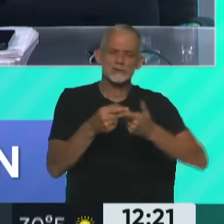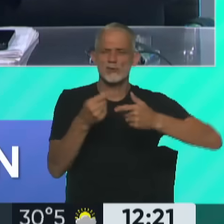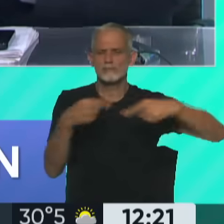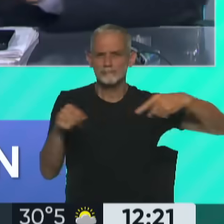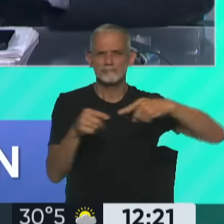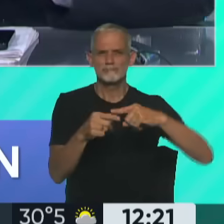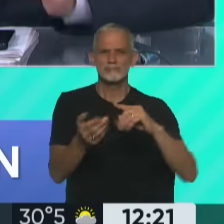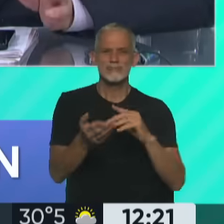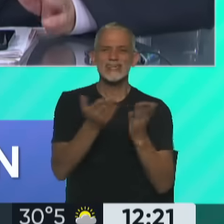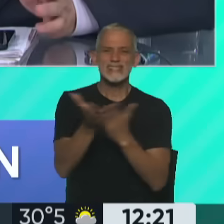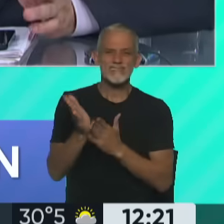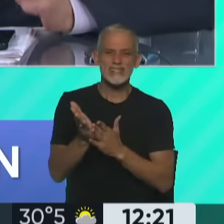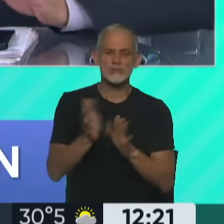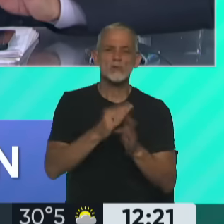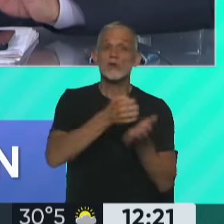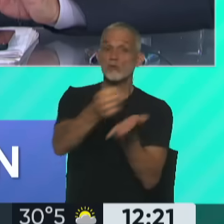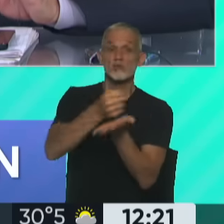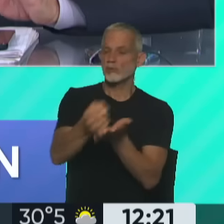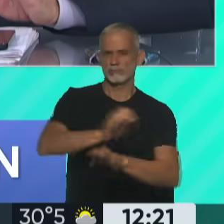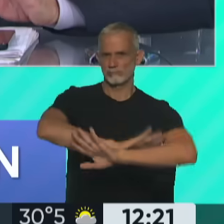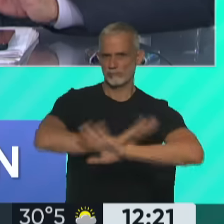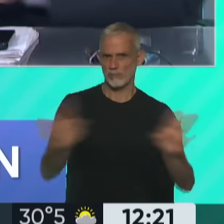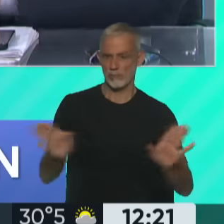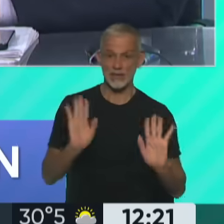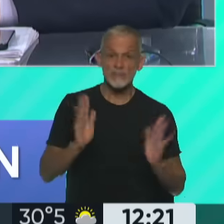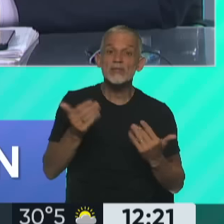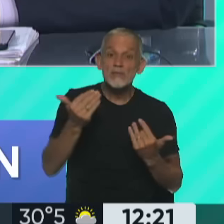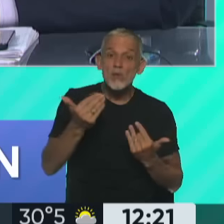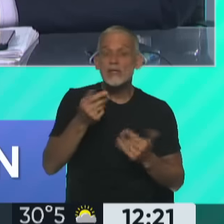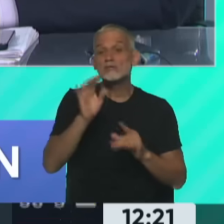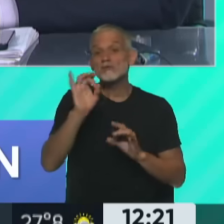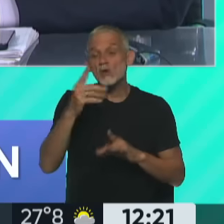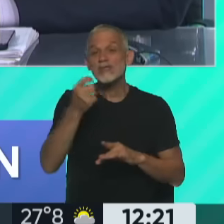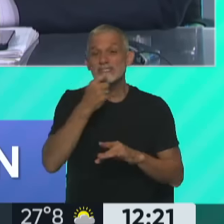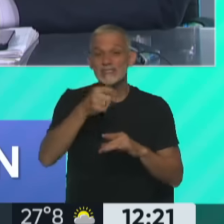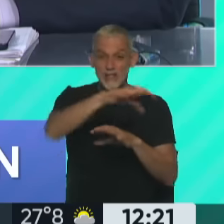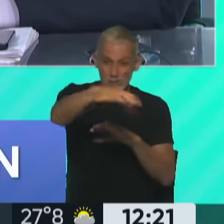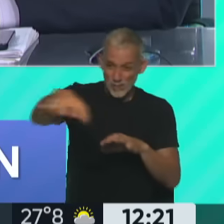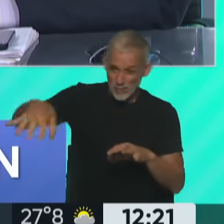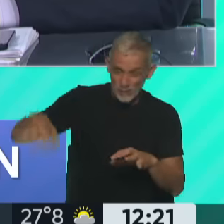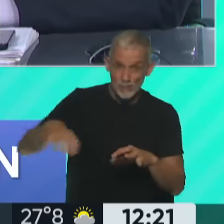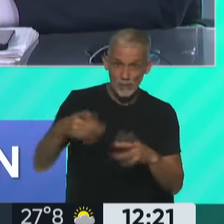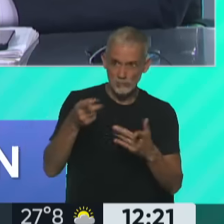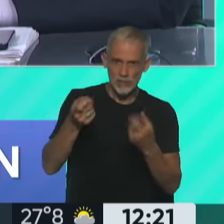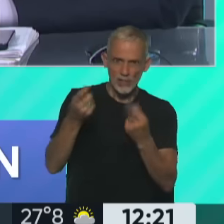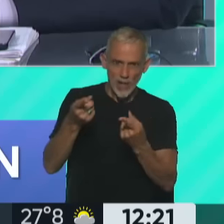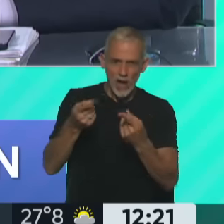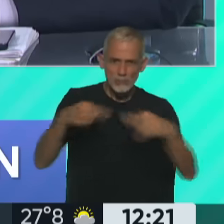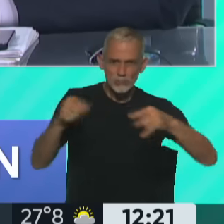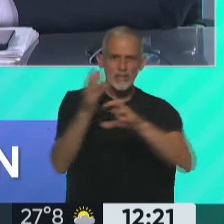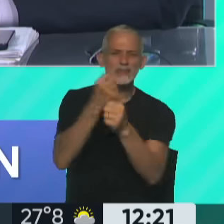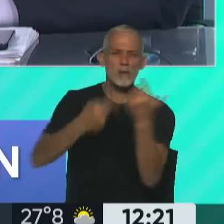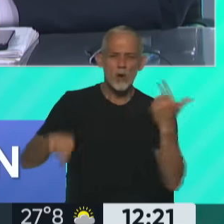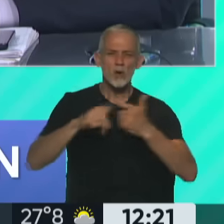público en general, quiere terminar con los subsidios. Esto se puede hacer únicamente si a estos sectores que están explotando estos servicios le brinda